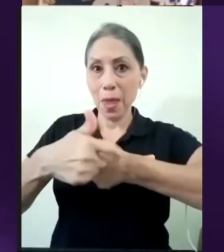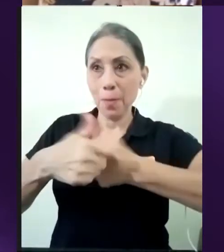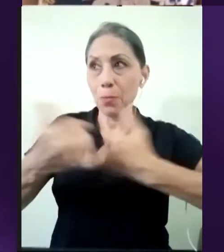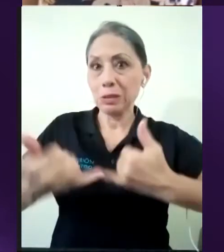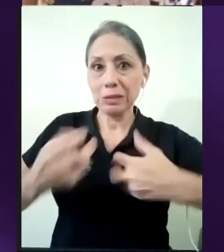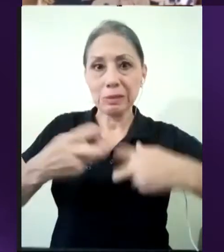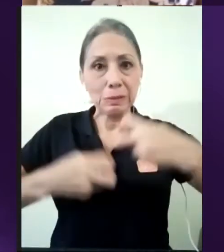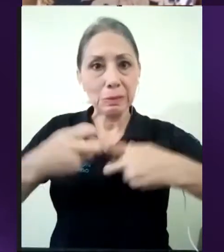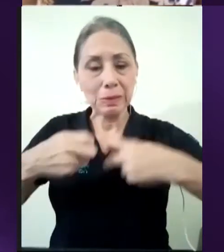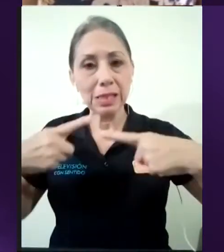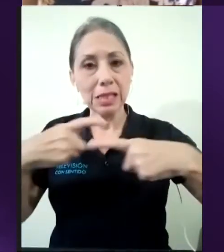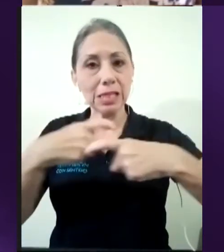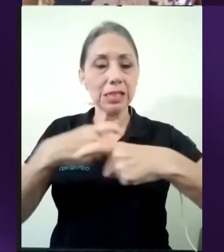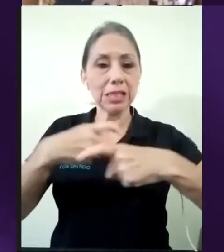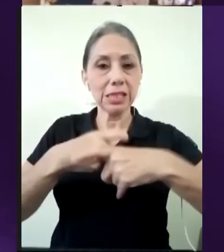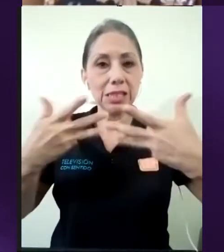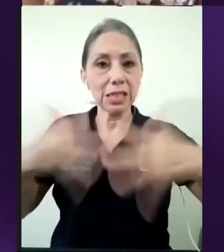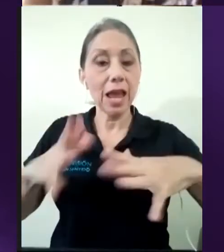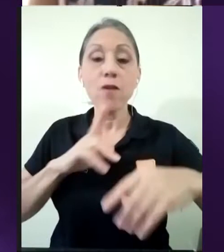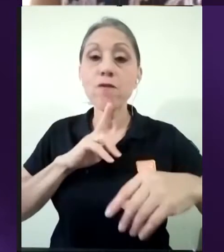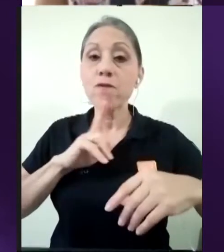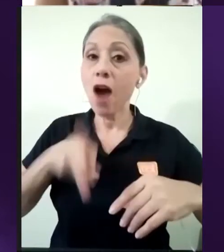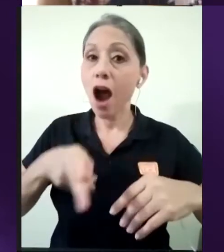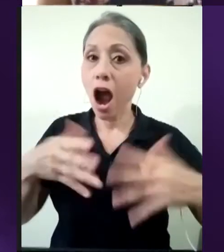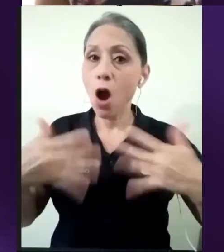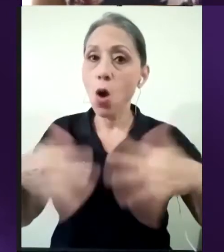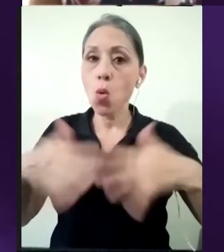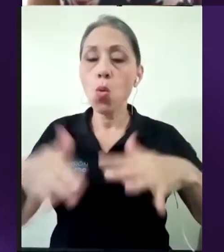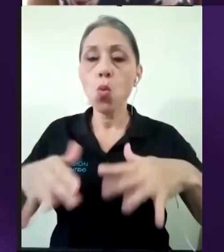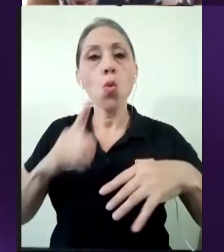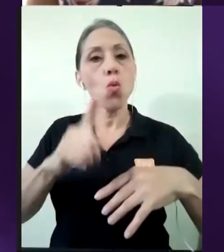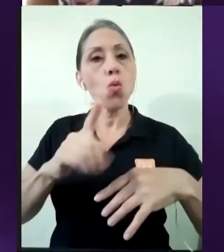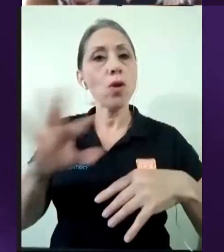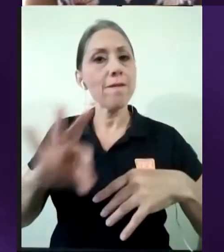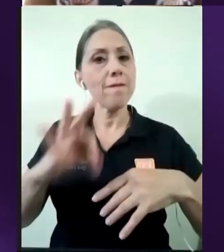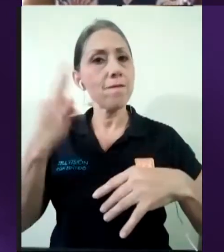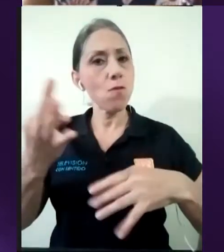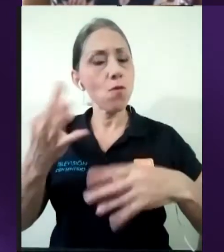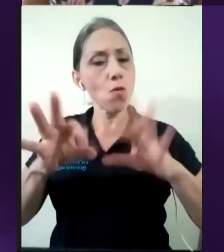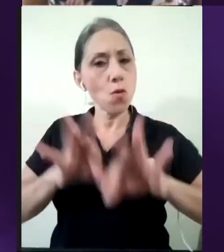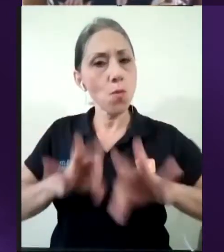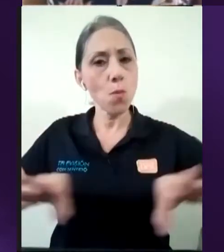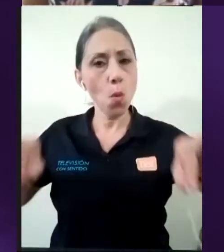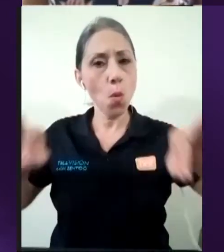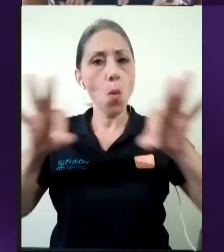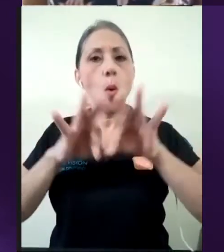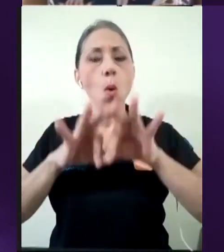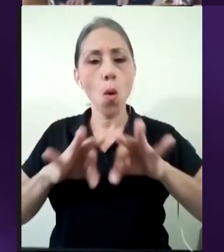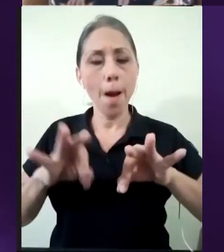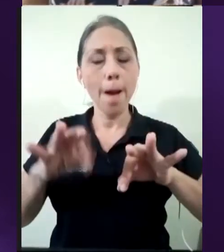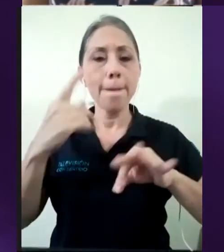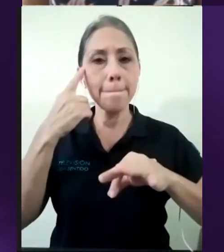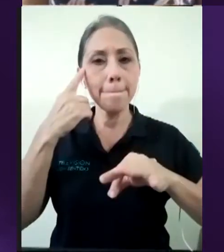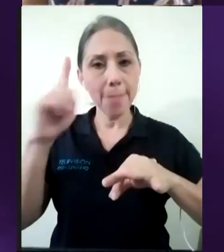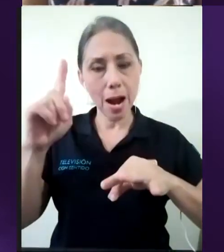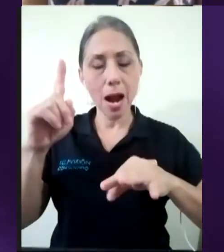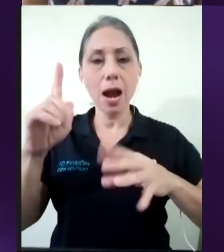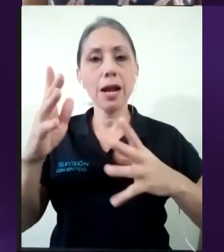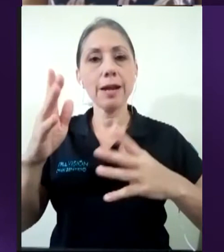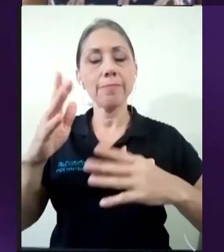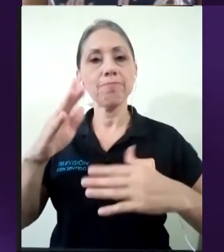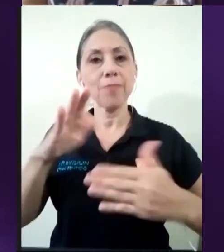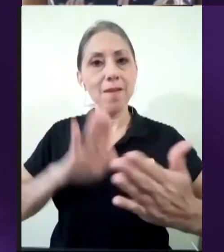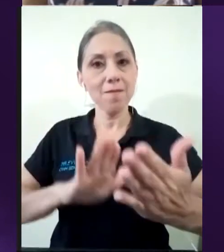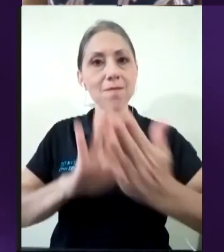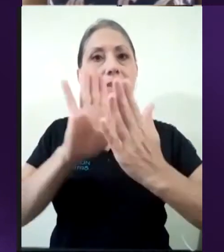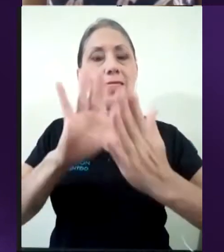se vuelve realmente un instrumento sumamente valioso para enfrentar toda esta epidemia